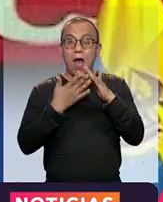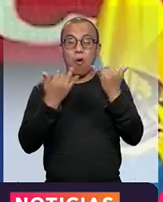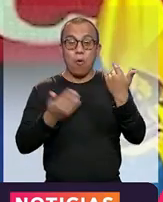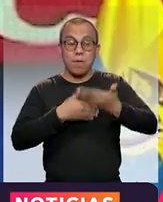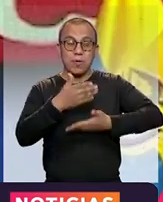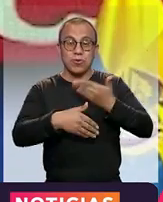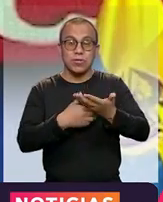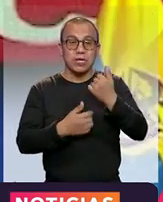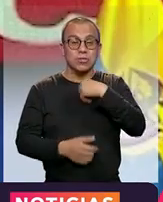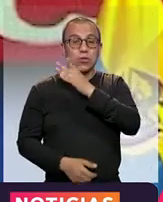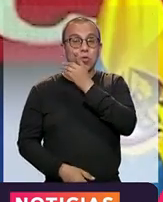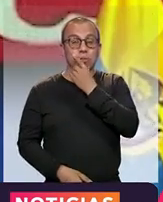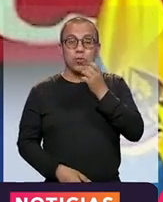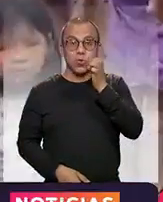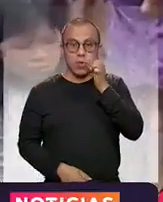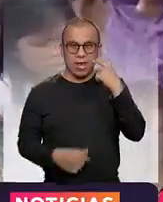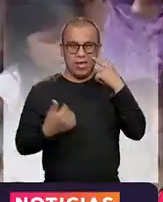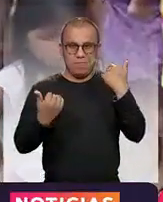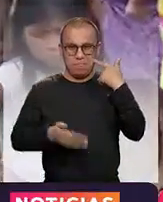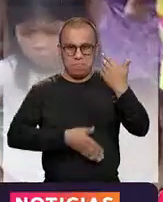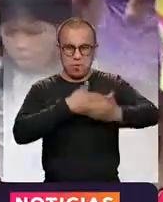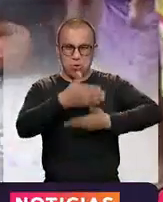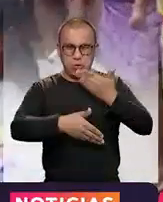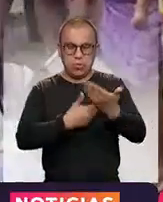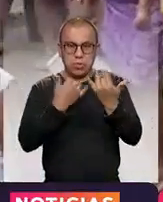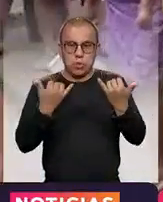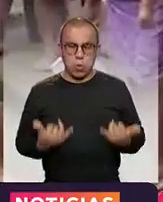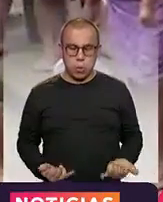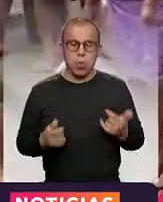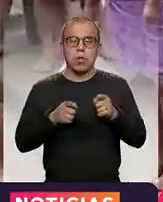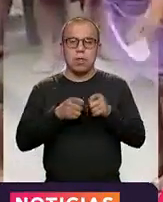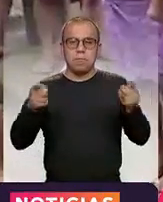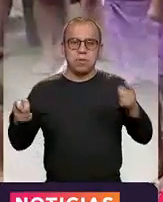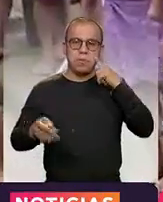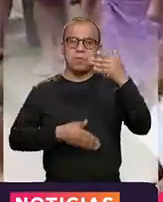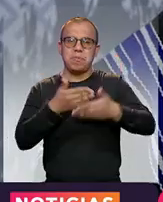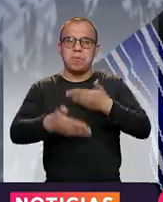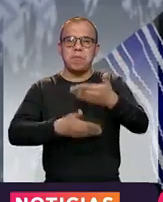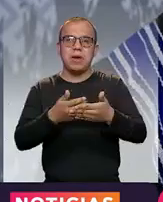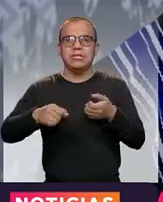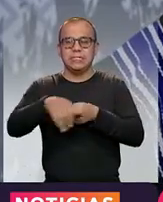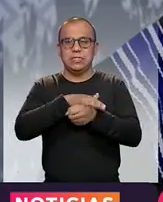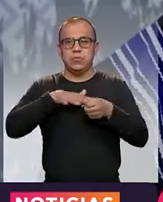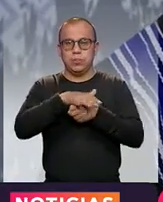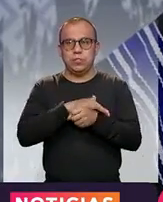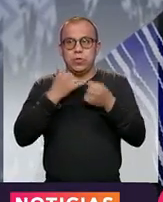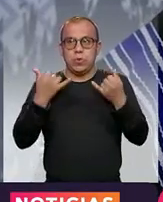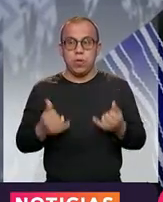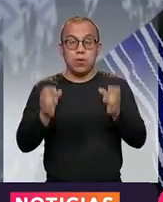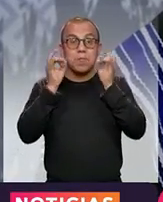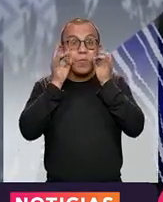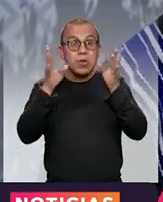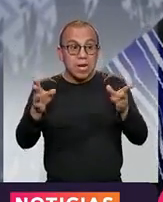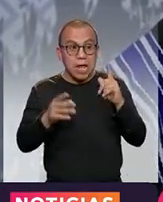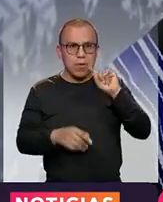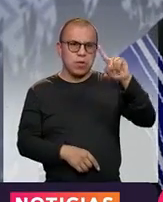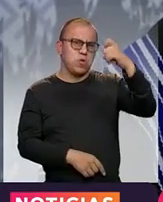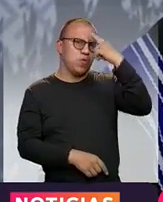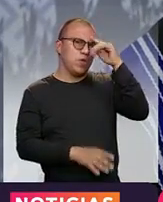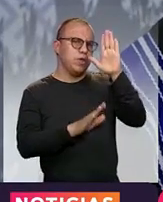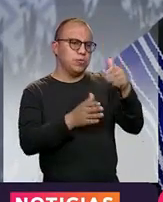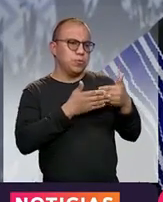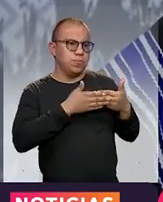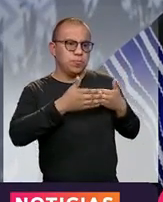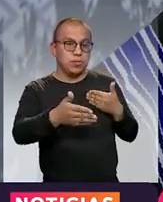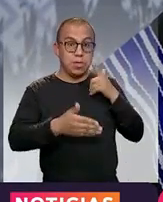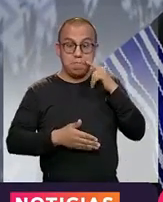una comisión de paz para establecer diálogos y acciones que permitan darle una salida a su situación. Consideramos que es muy grave porque ya estamos en un